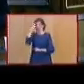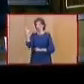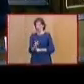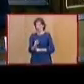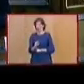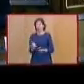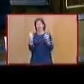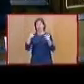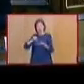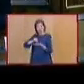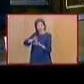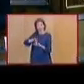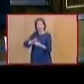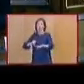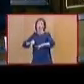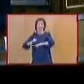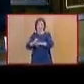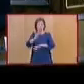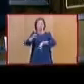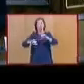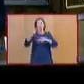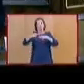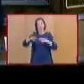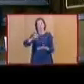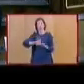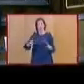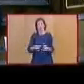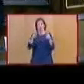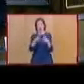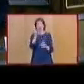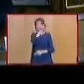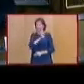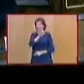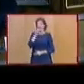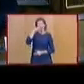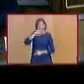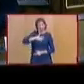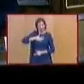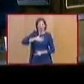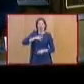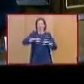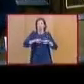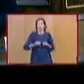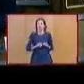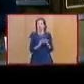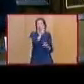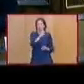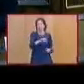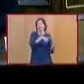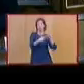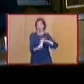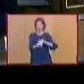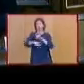Gobierno central en políticas sociales en Canarias se ajusten a la realidad demográfica de nuestra población y a la realidad